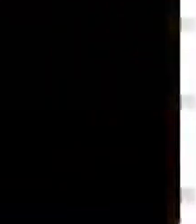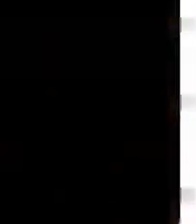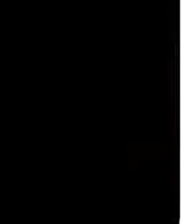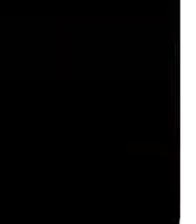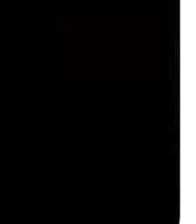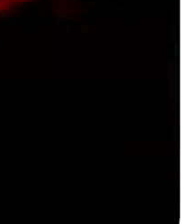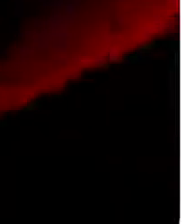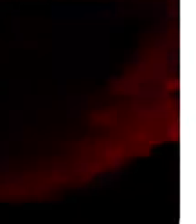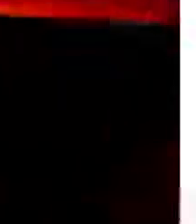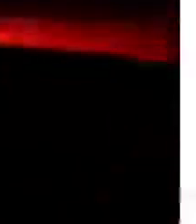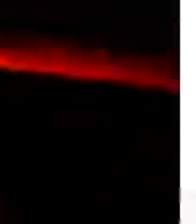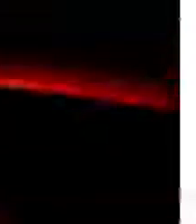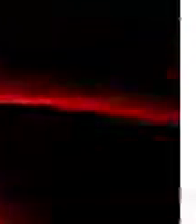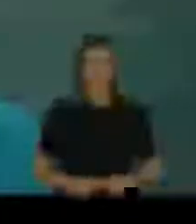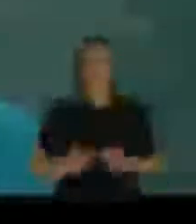familia.